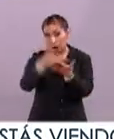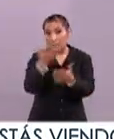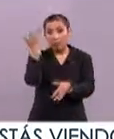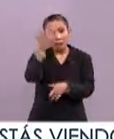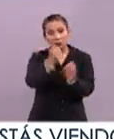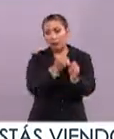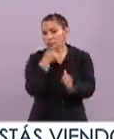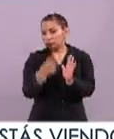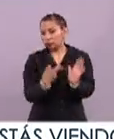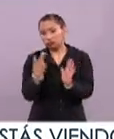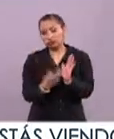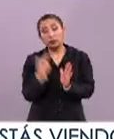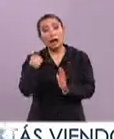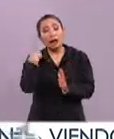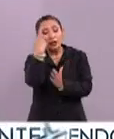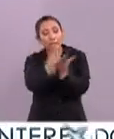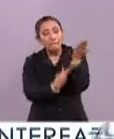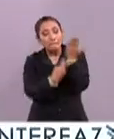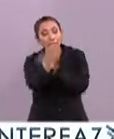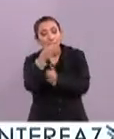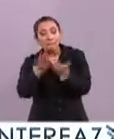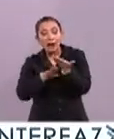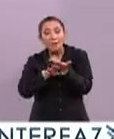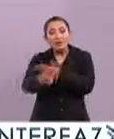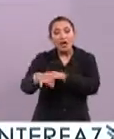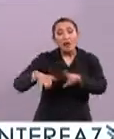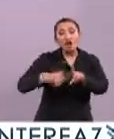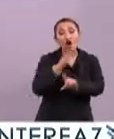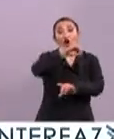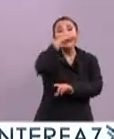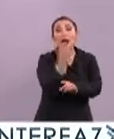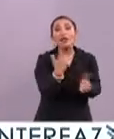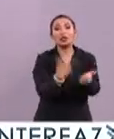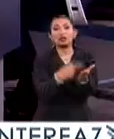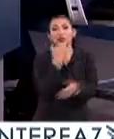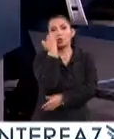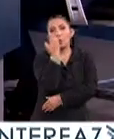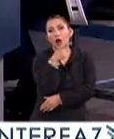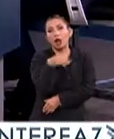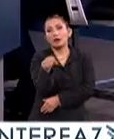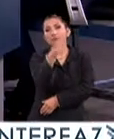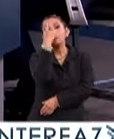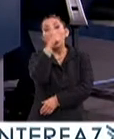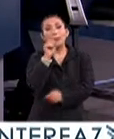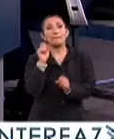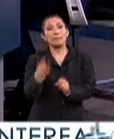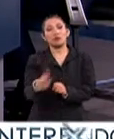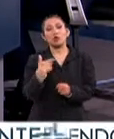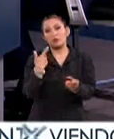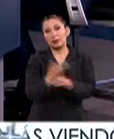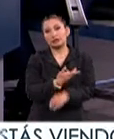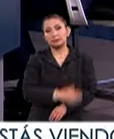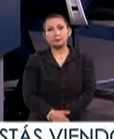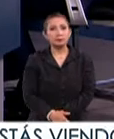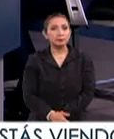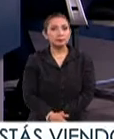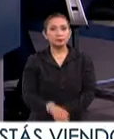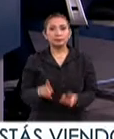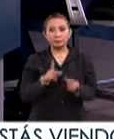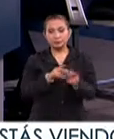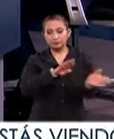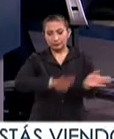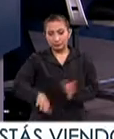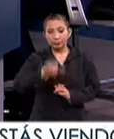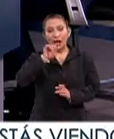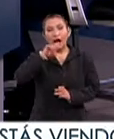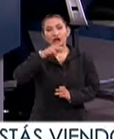10 años, que haya un plan de prevención de bullying obligatorio a las escuelas para que precisamente esto no suceda. Perfecto.